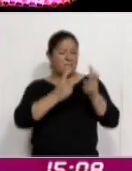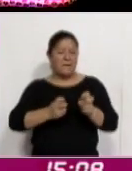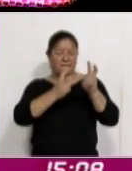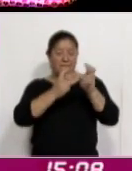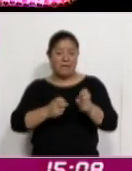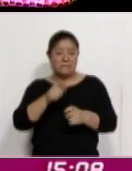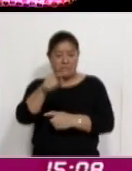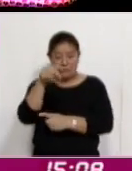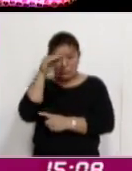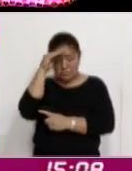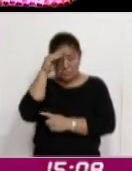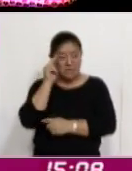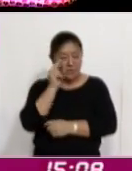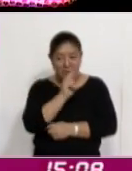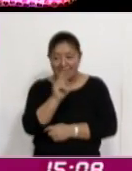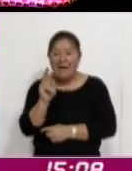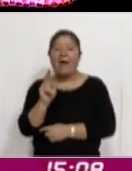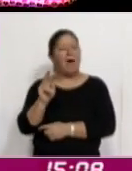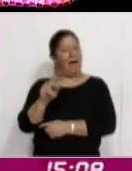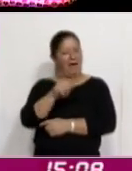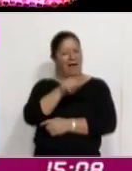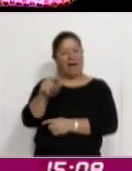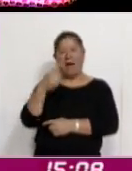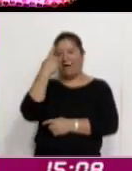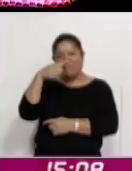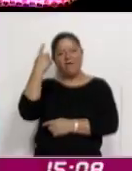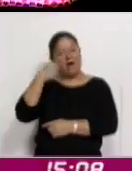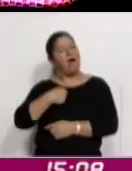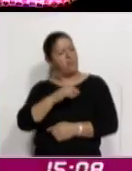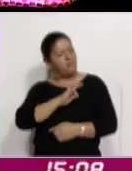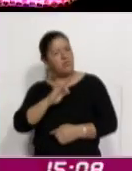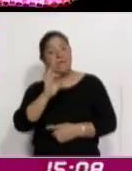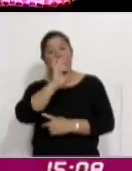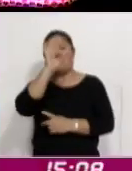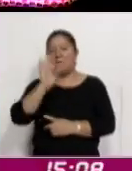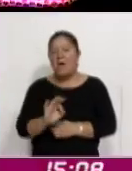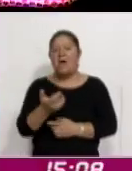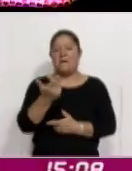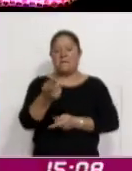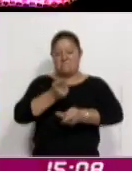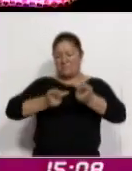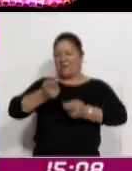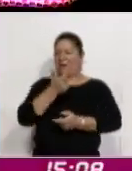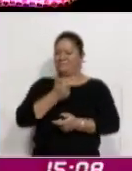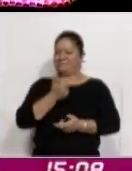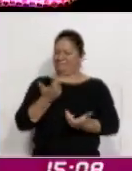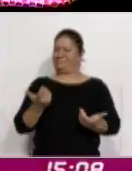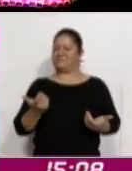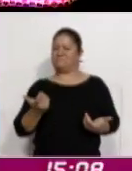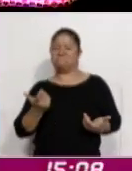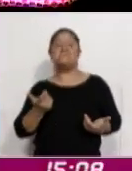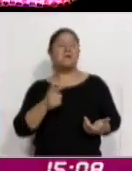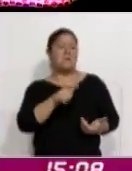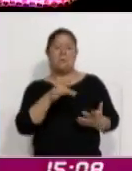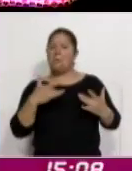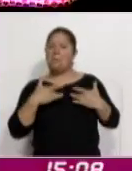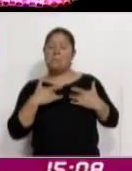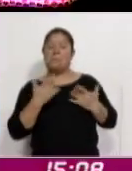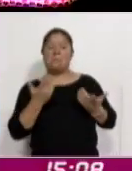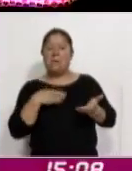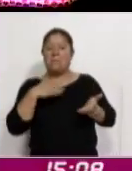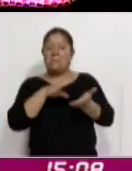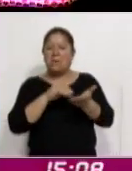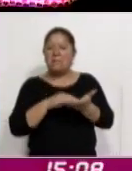muchas facilidades, que va a obtener grandes descuentos o le ofrecen un préstamo, un crédito, sin ningún requisito, sin